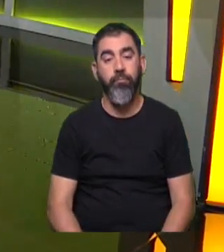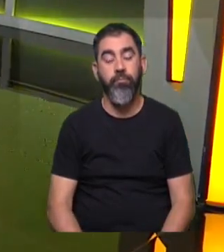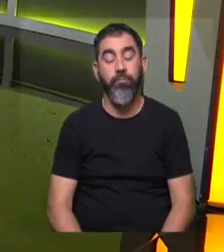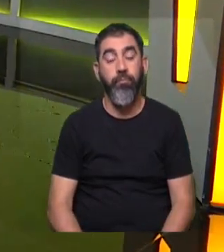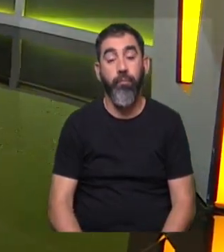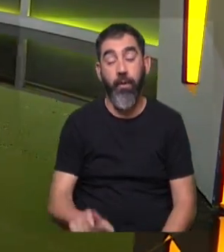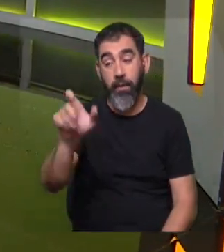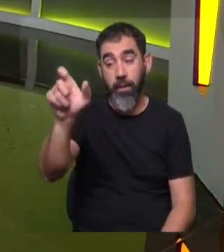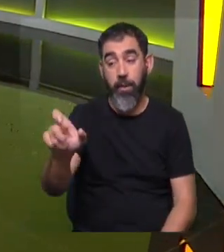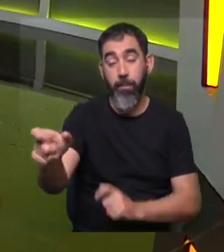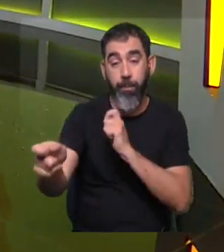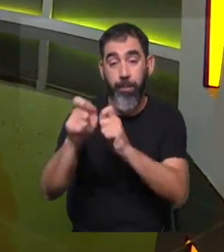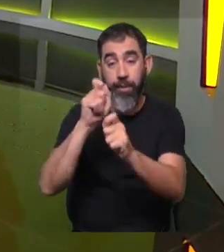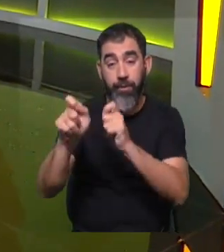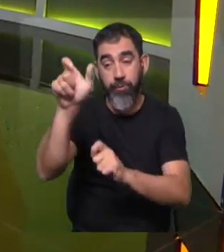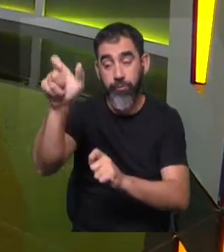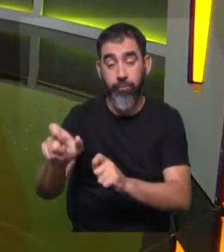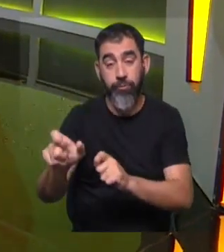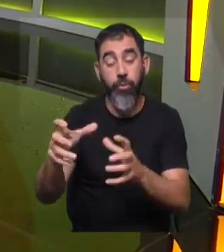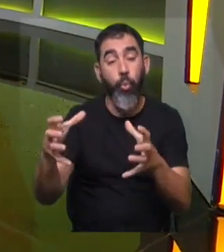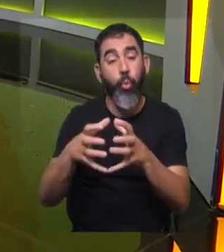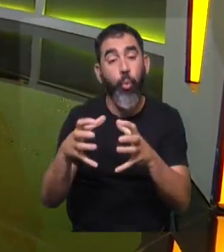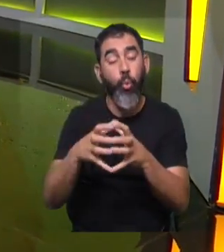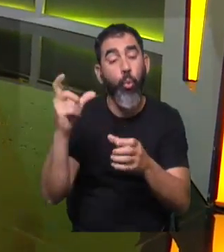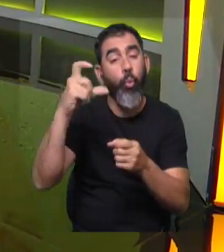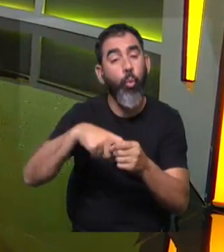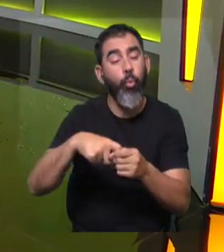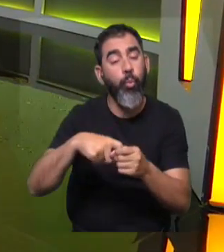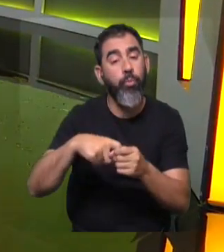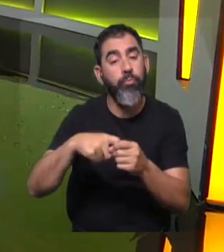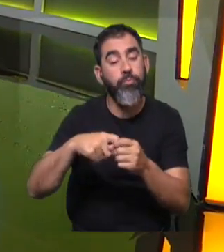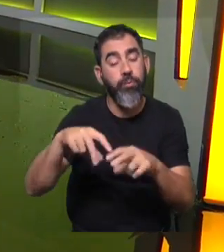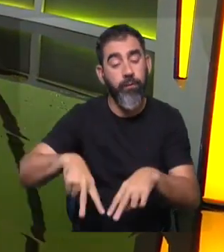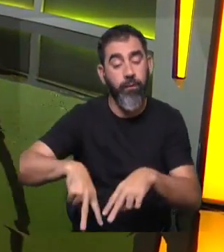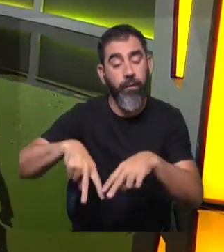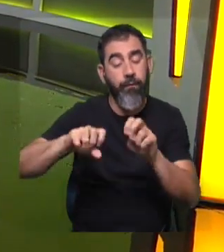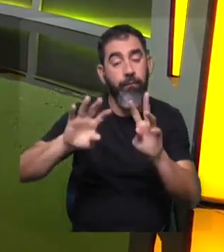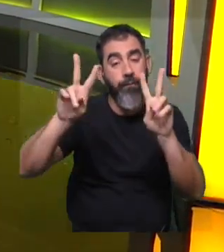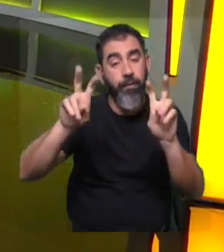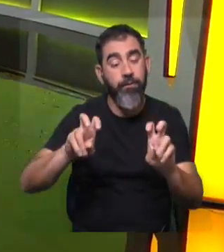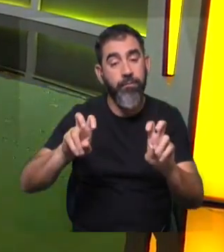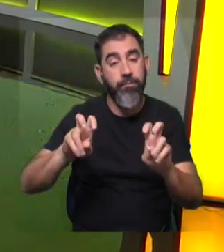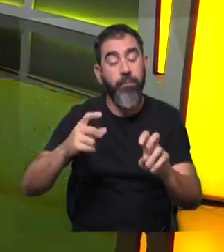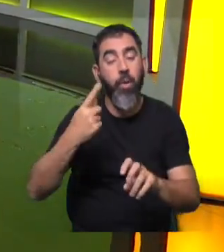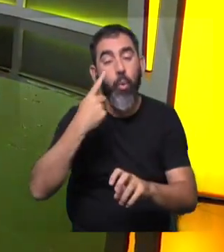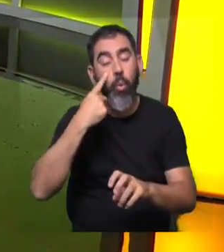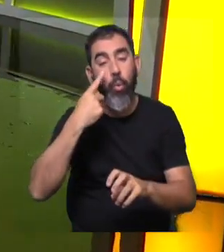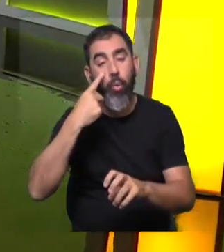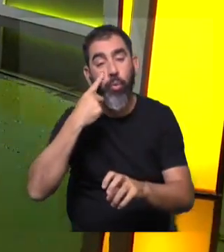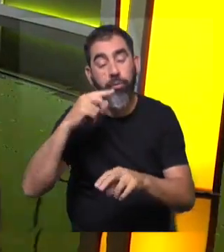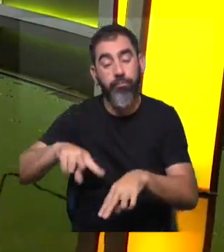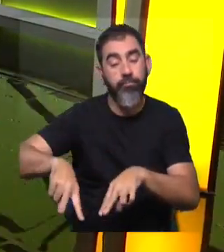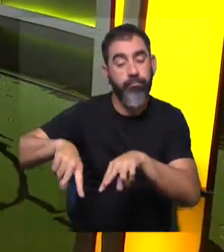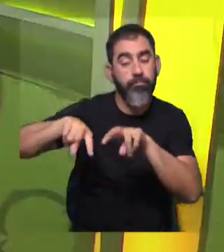Mendive, la entrevistada de Alexandra, integra un grupo que lleva adelante una línea de investigación que intenta conocer y